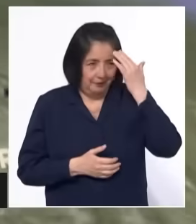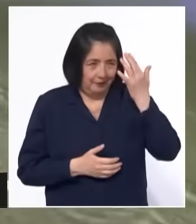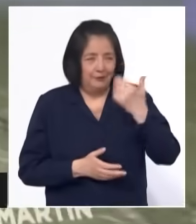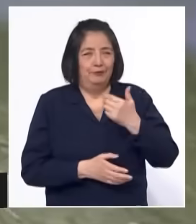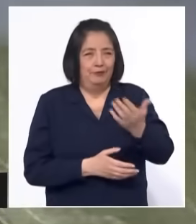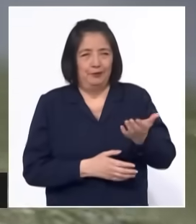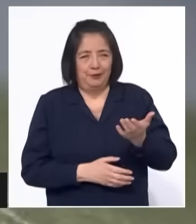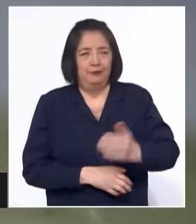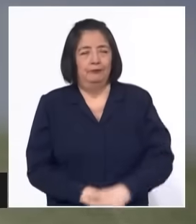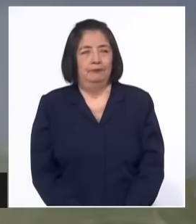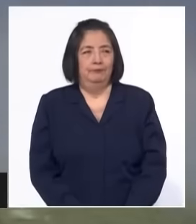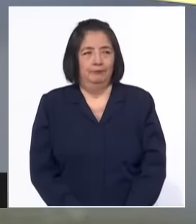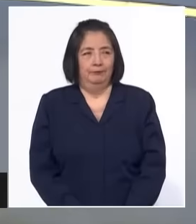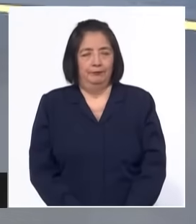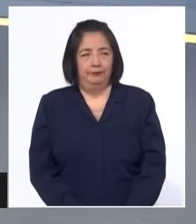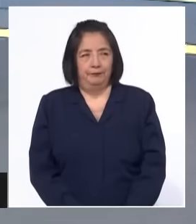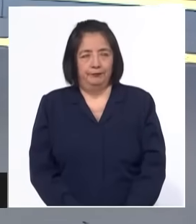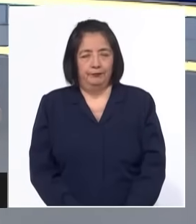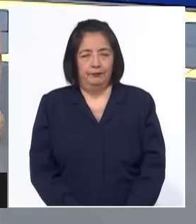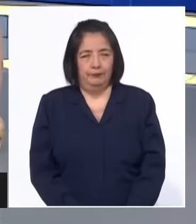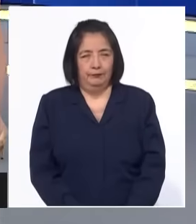Bienvenido.